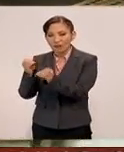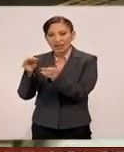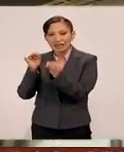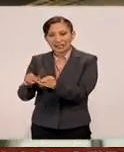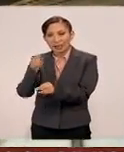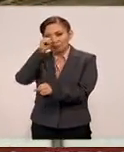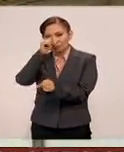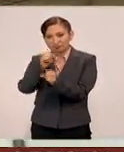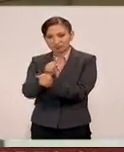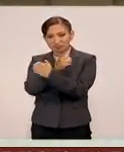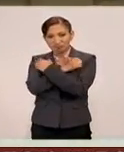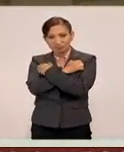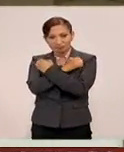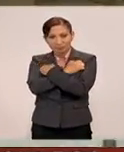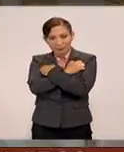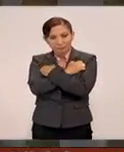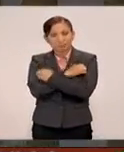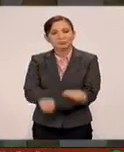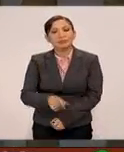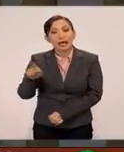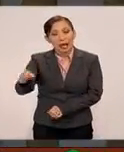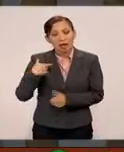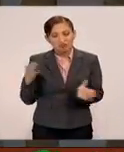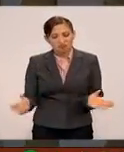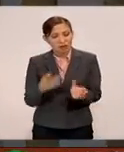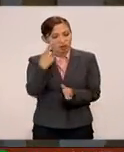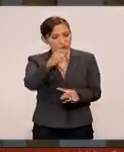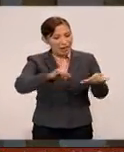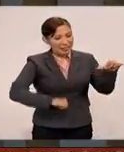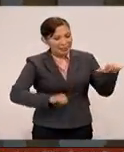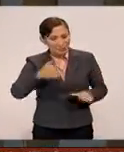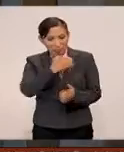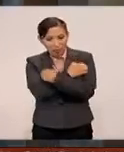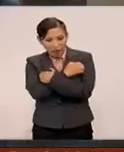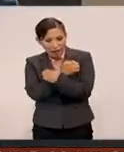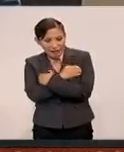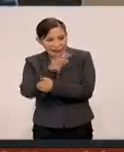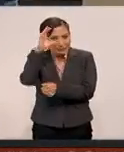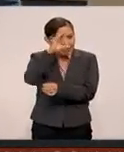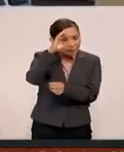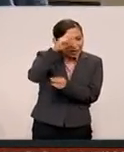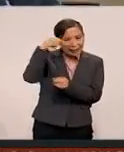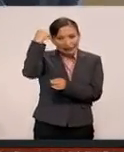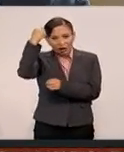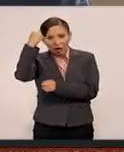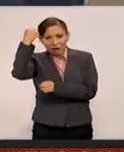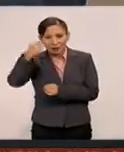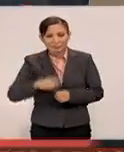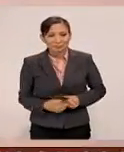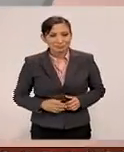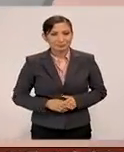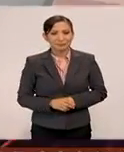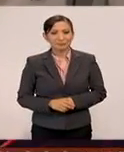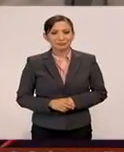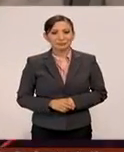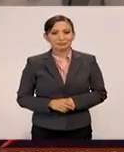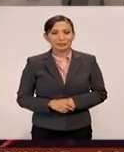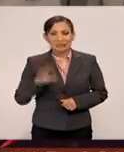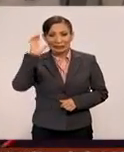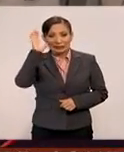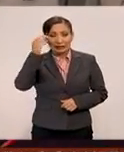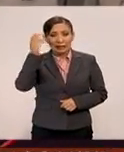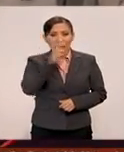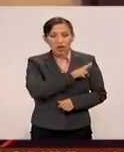oficina del Secretario de Educación Pública. Se dará impulso a sus actividades educativas, científicas y tecnológicas.